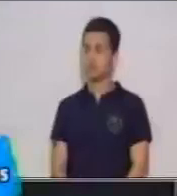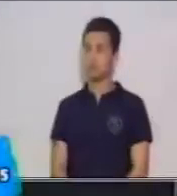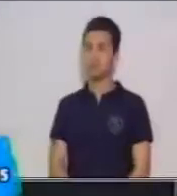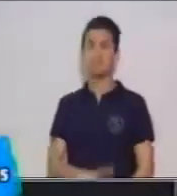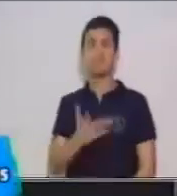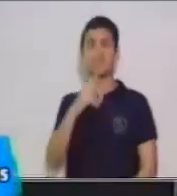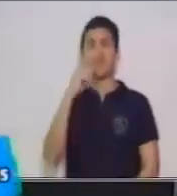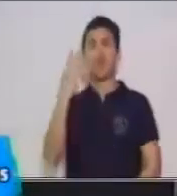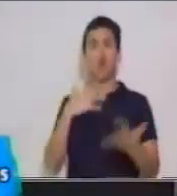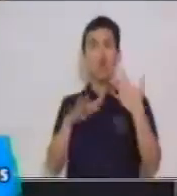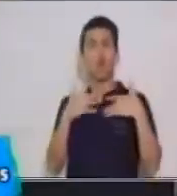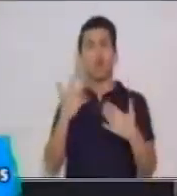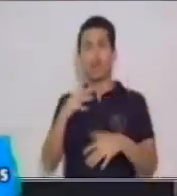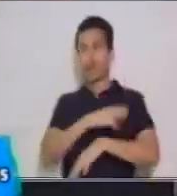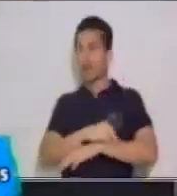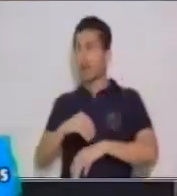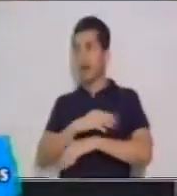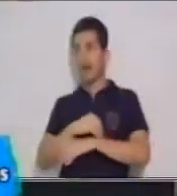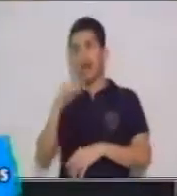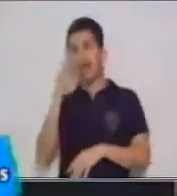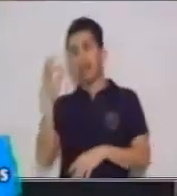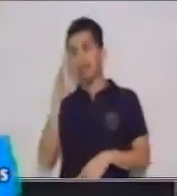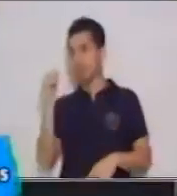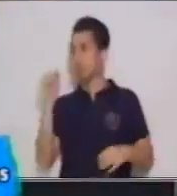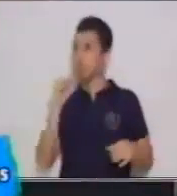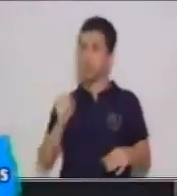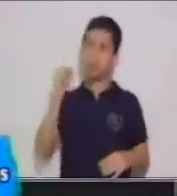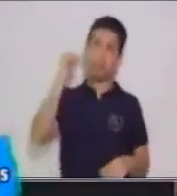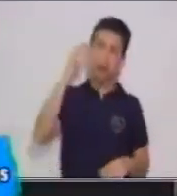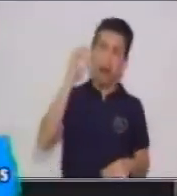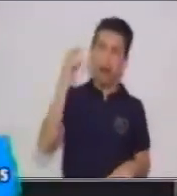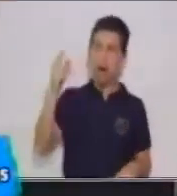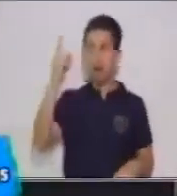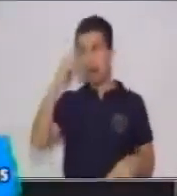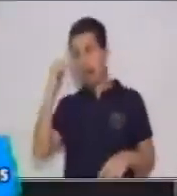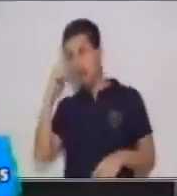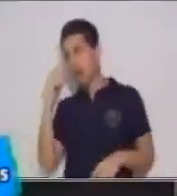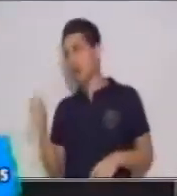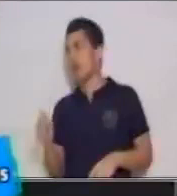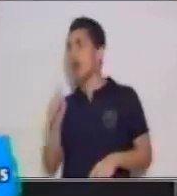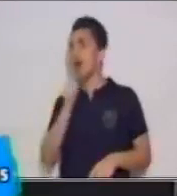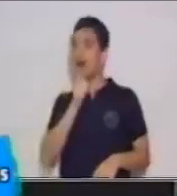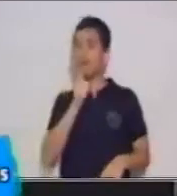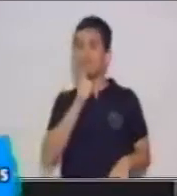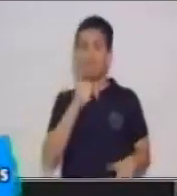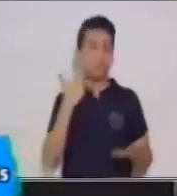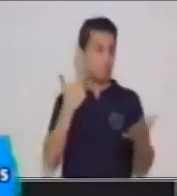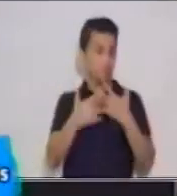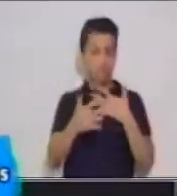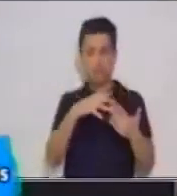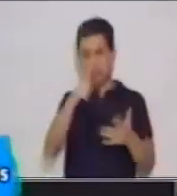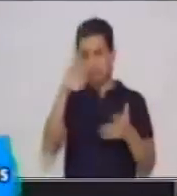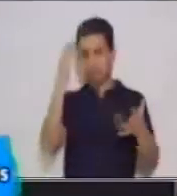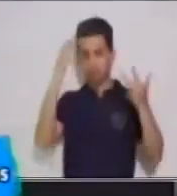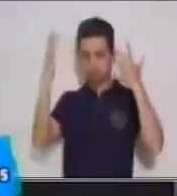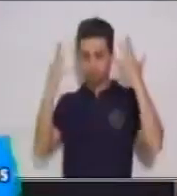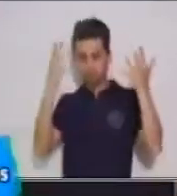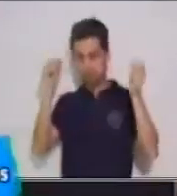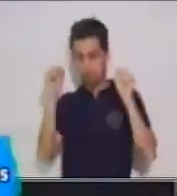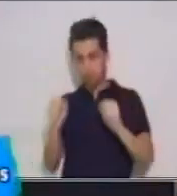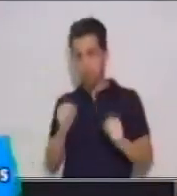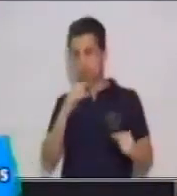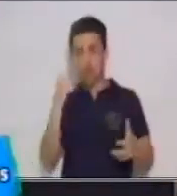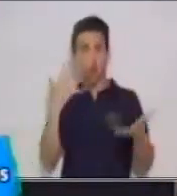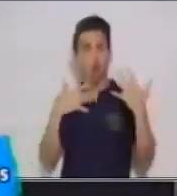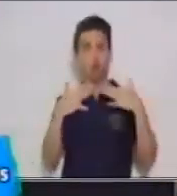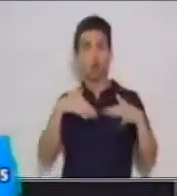son los gatitos? Pueden ser blanquitos, blancos, negros, cafés. Tú usa tu creatividad, el color que